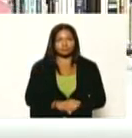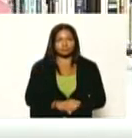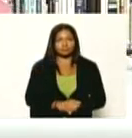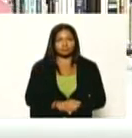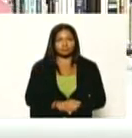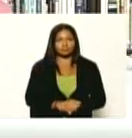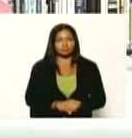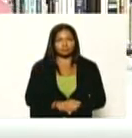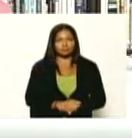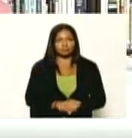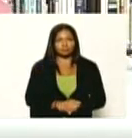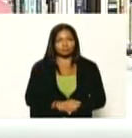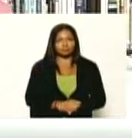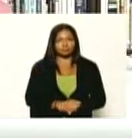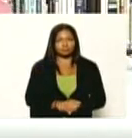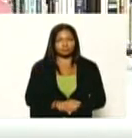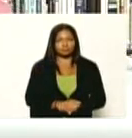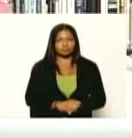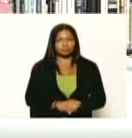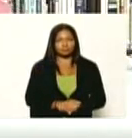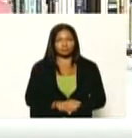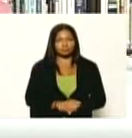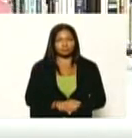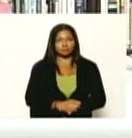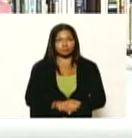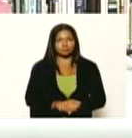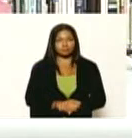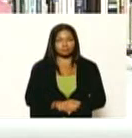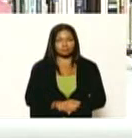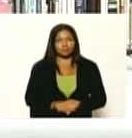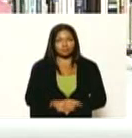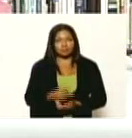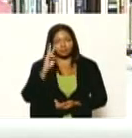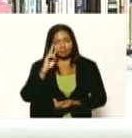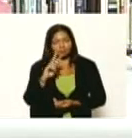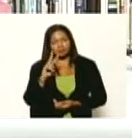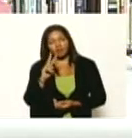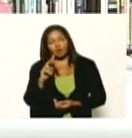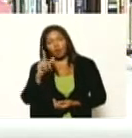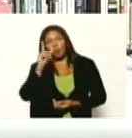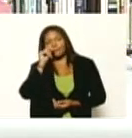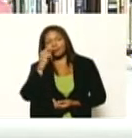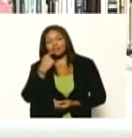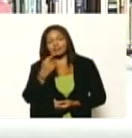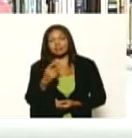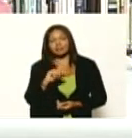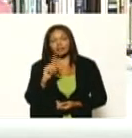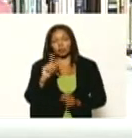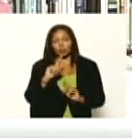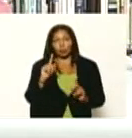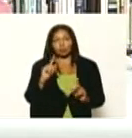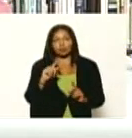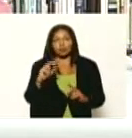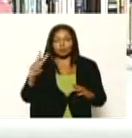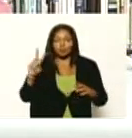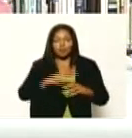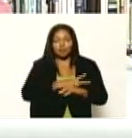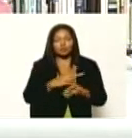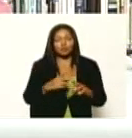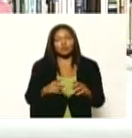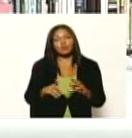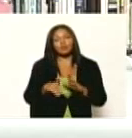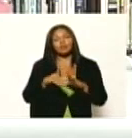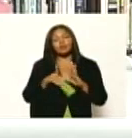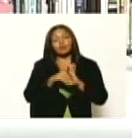flagrancia. ¿Ah? Ahora sale Human Rights Watch a decir que se están violando los derechos de los